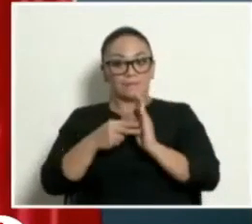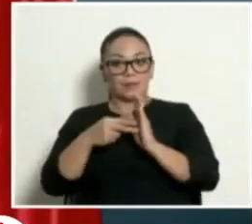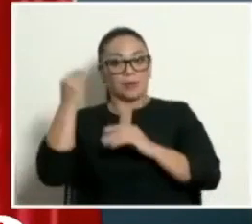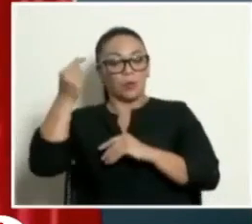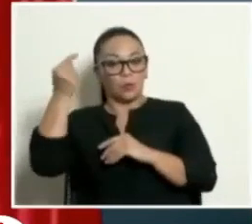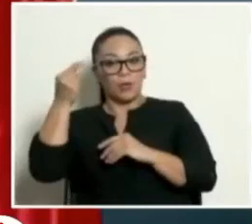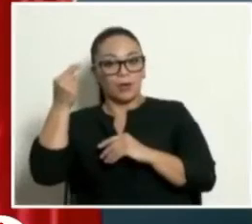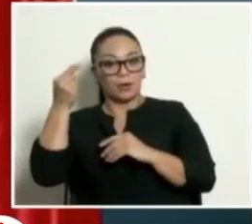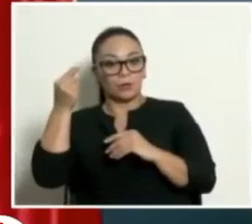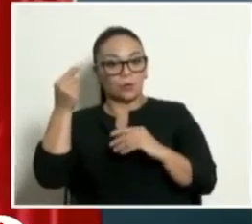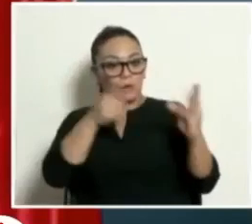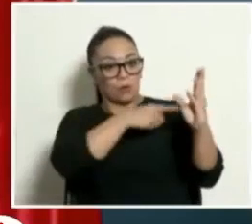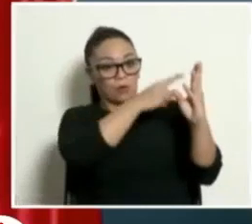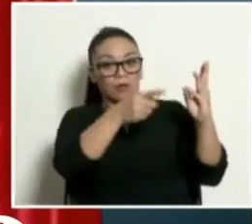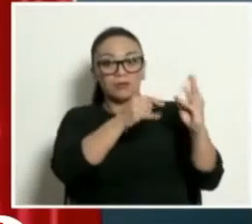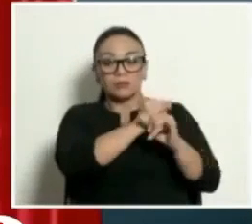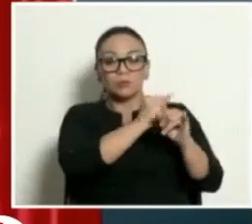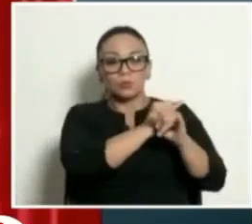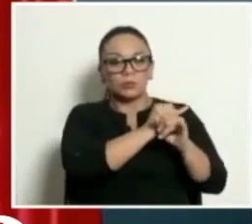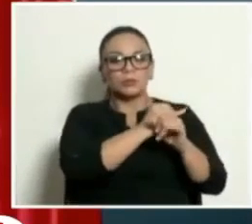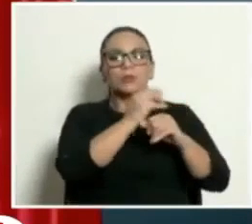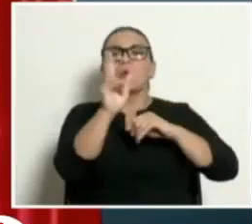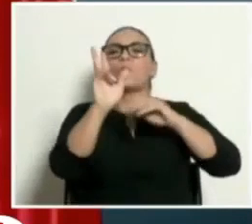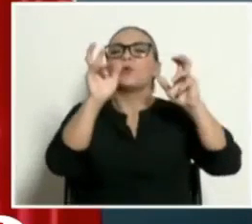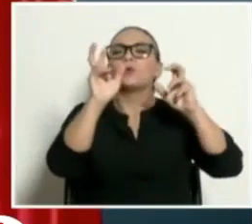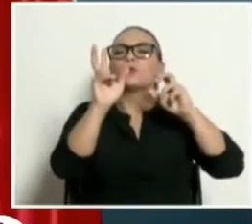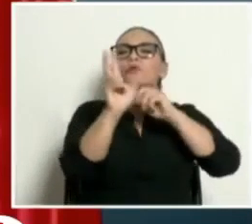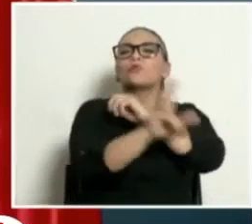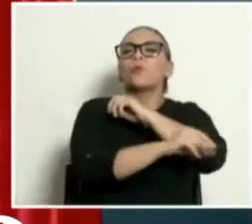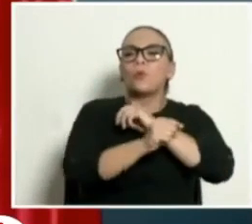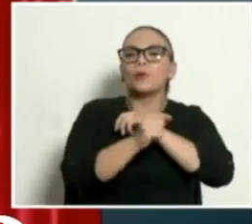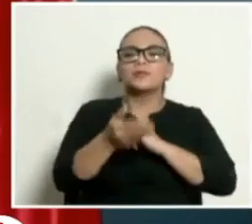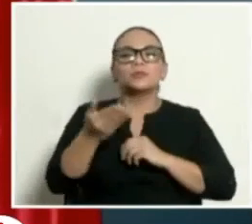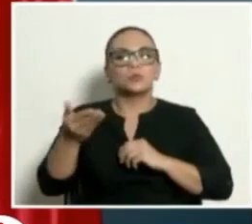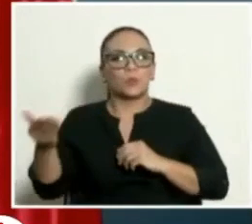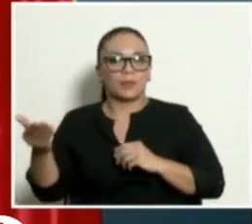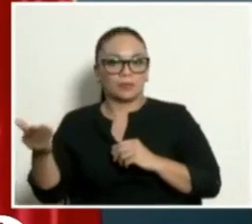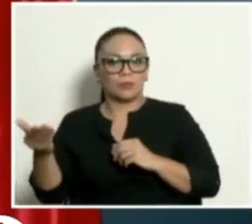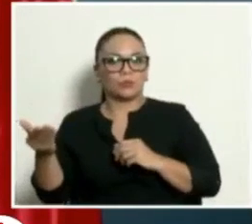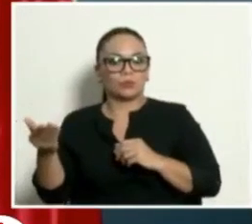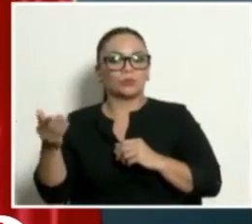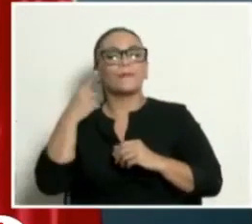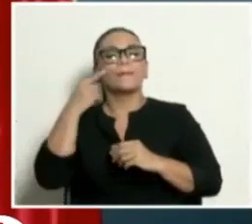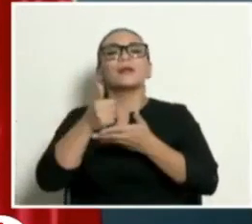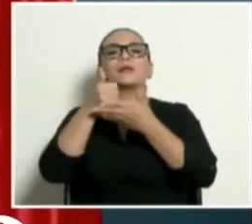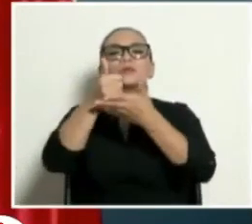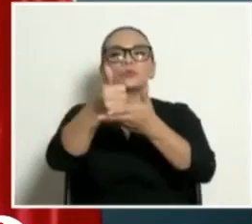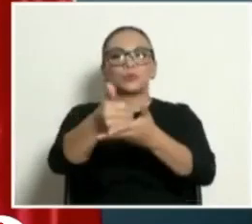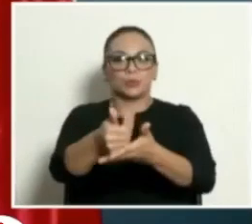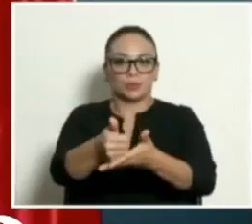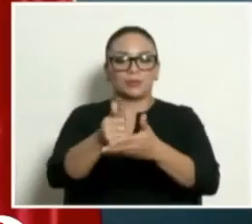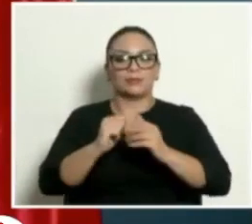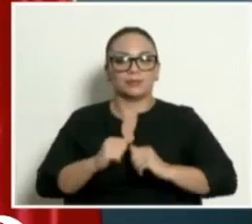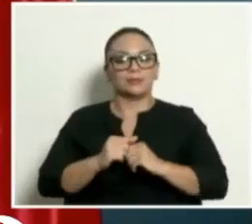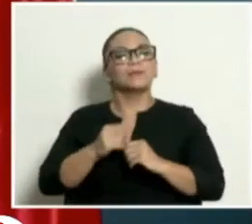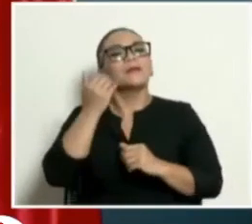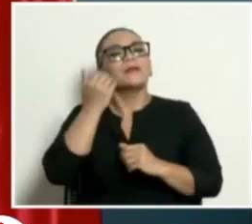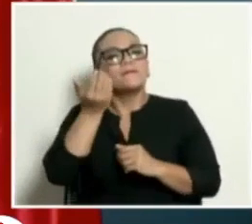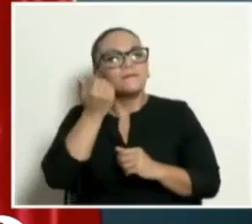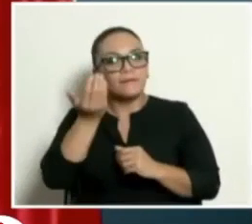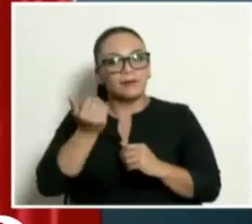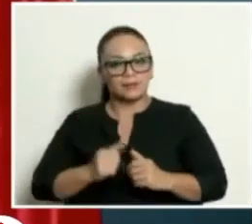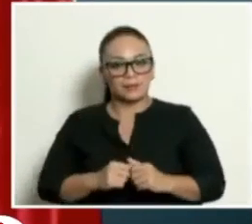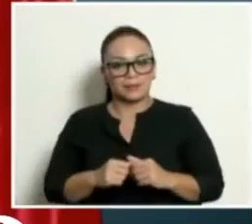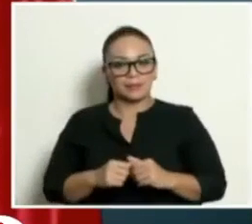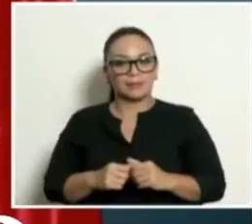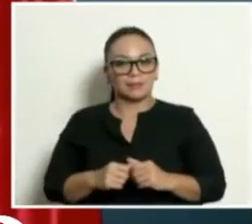instrumentos para le quitaron ciertos instrumentos para ayudar a facilitar